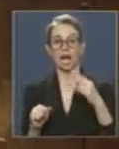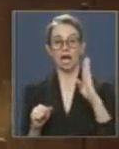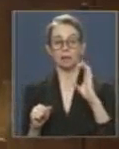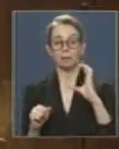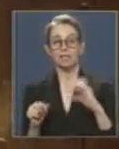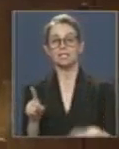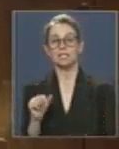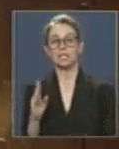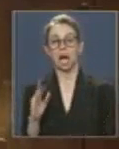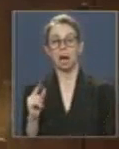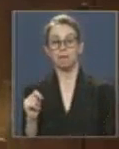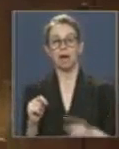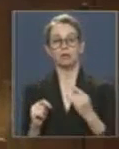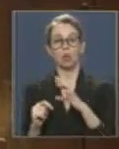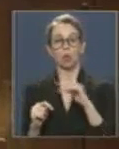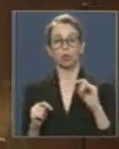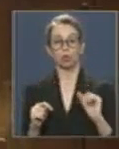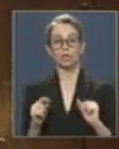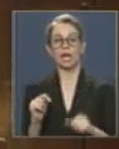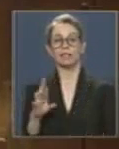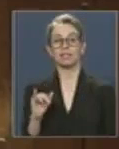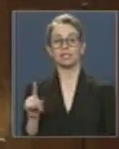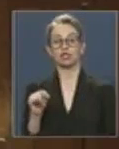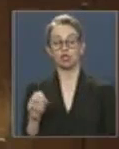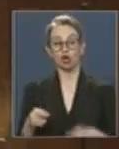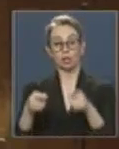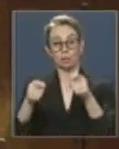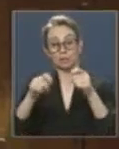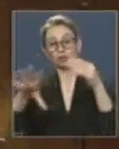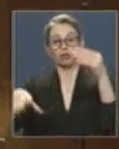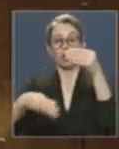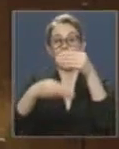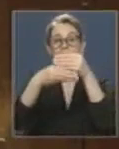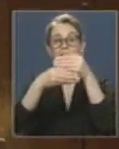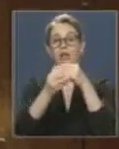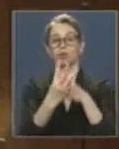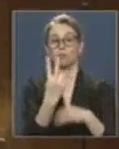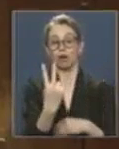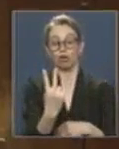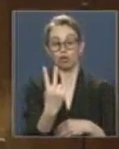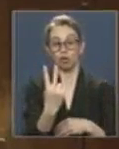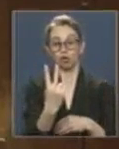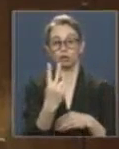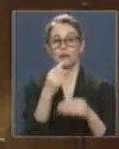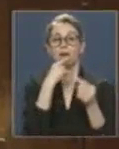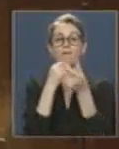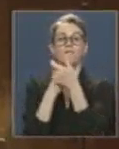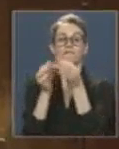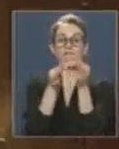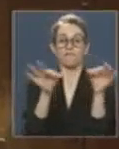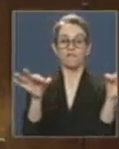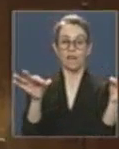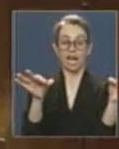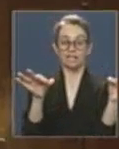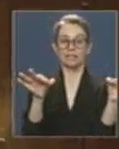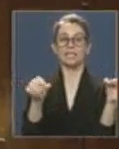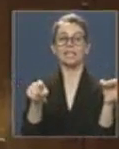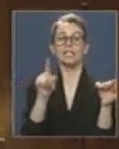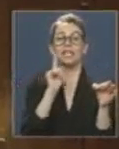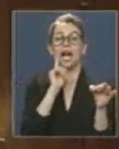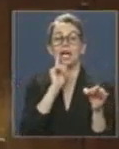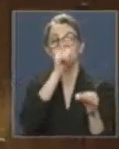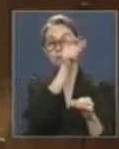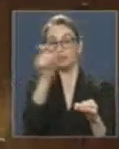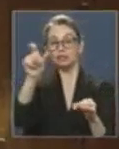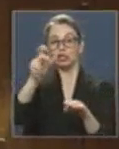Sabat, Trisote y Urrutia Osvaldo, para agregar en el numeral número 2, a continuación de la frase encontrándose